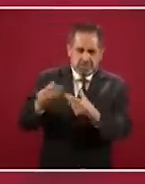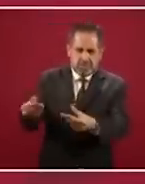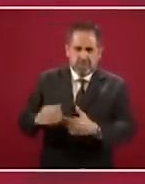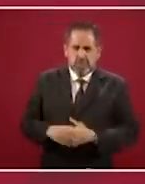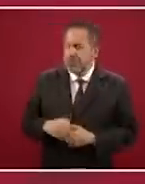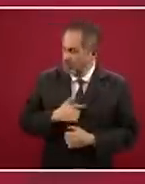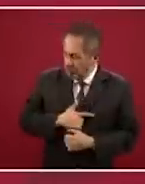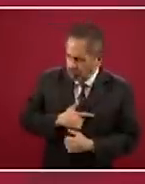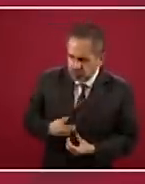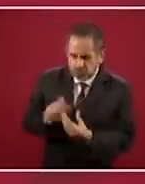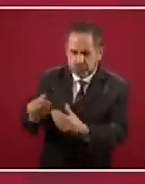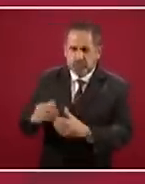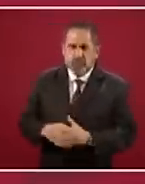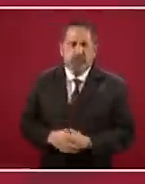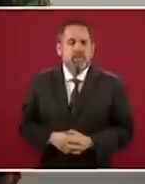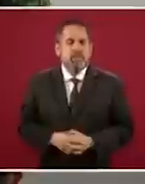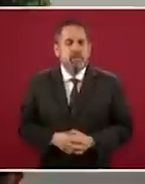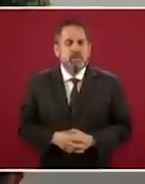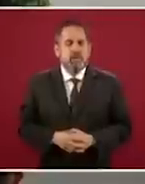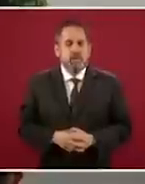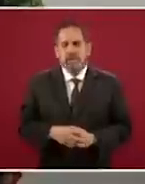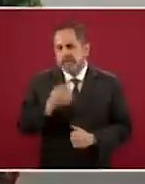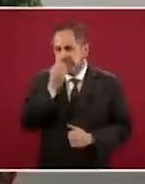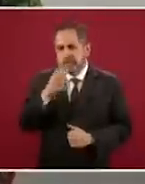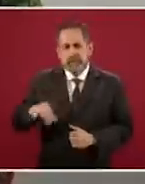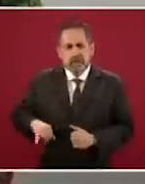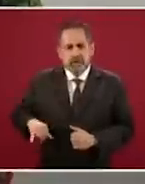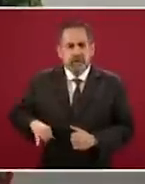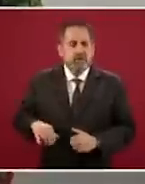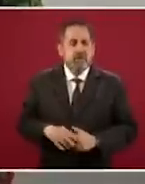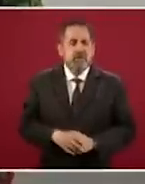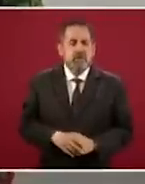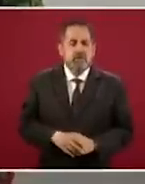Claro. Es tan interesante